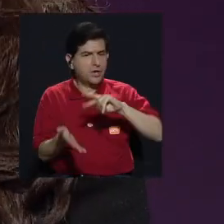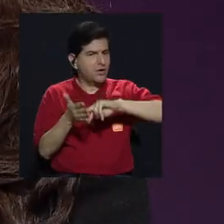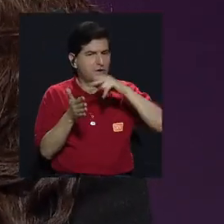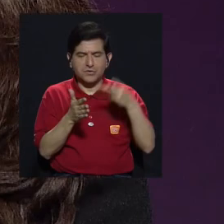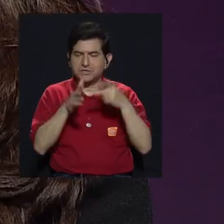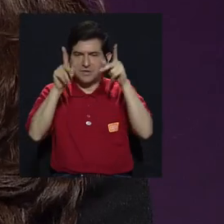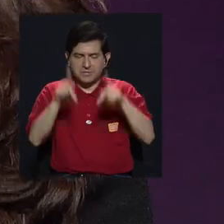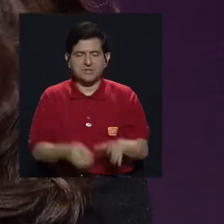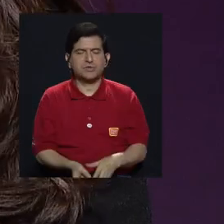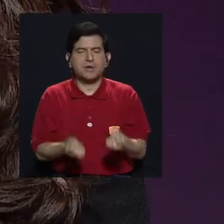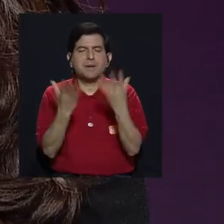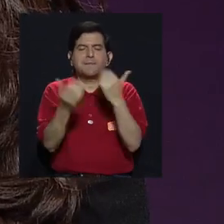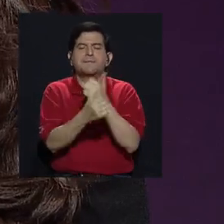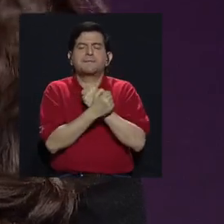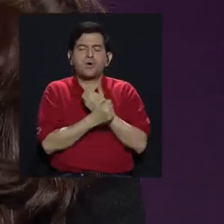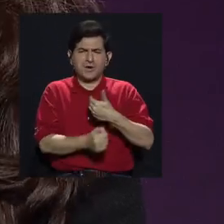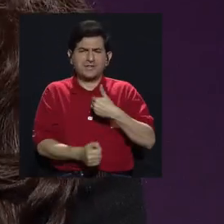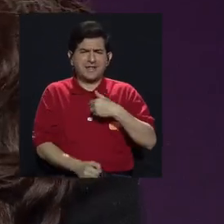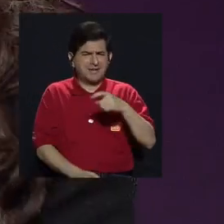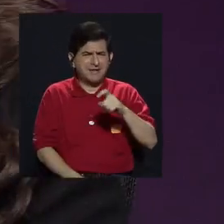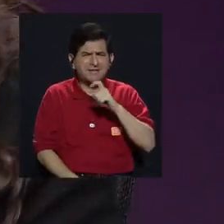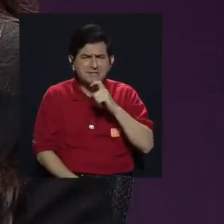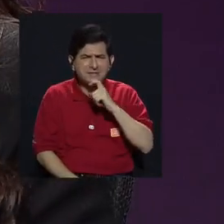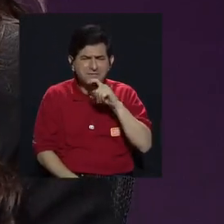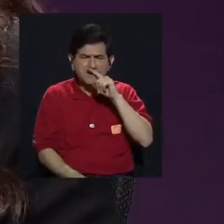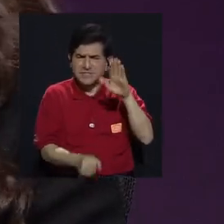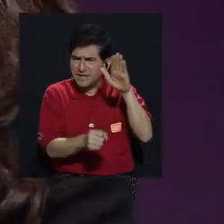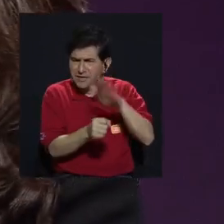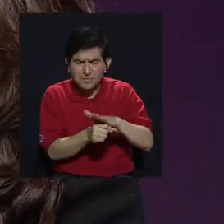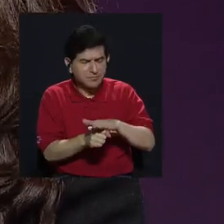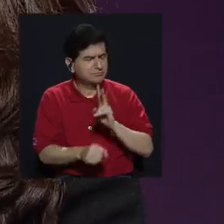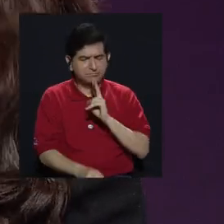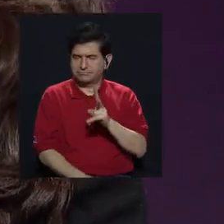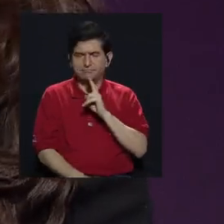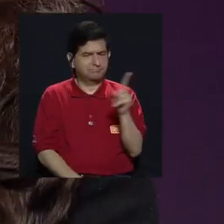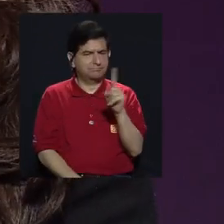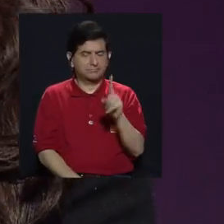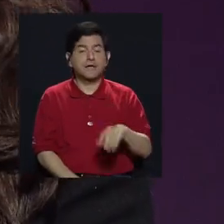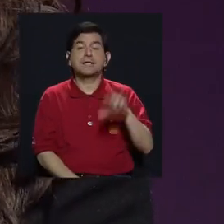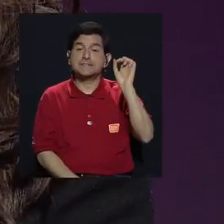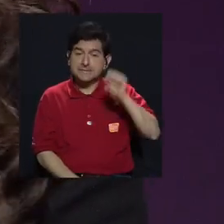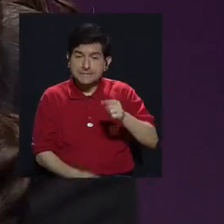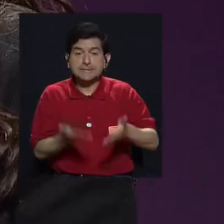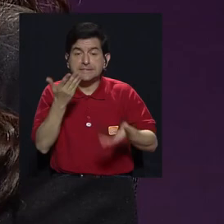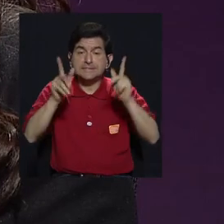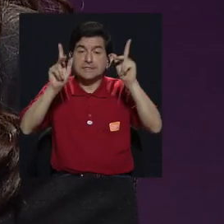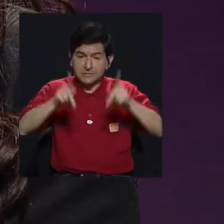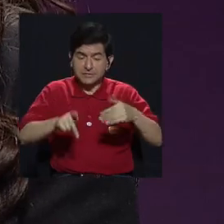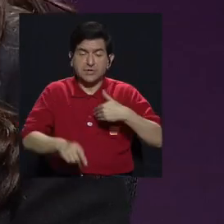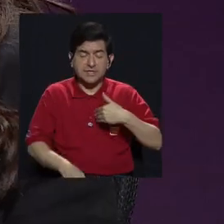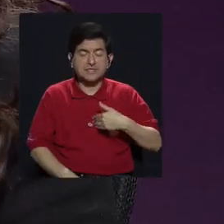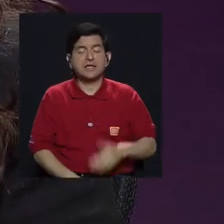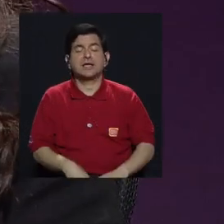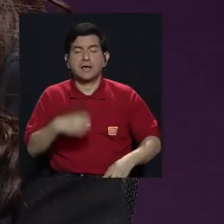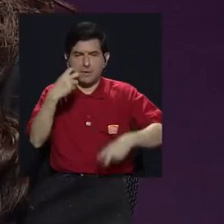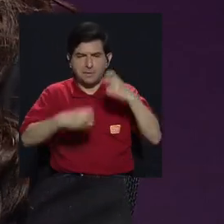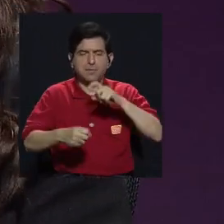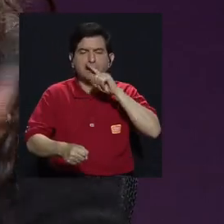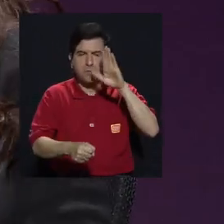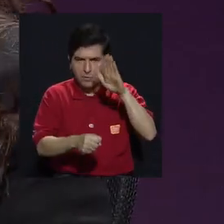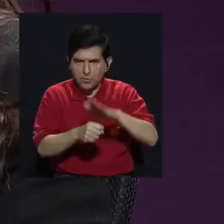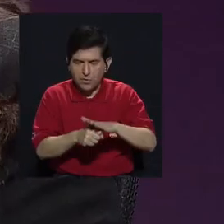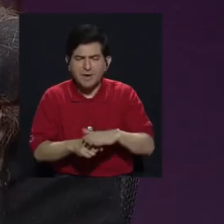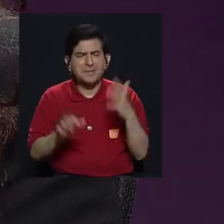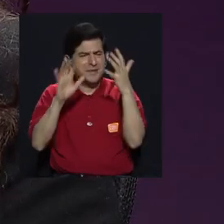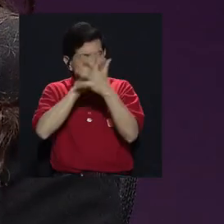es que las personas que son poliamorosas tengan dificultades del compromiso, no es cierto. Sí es cierto que puede haber personas que tienen dificultades de compromiso,